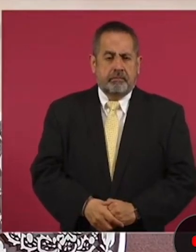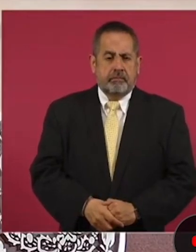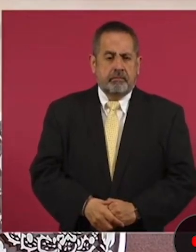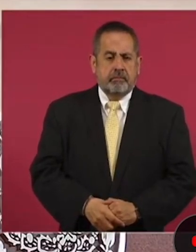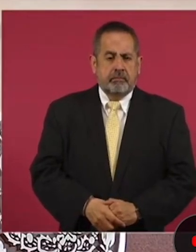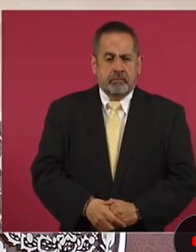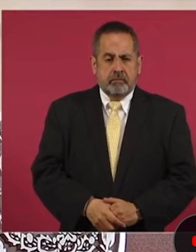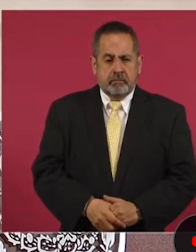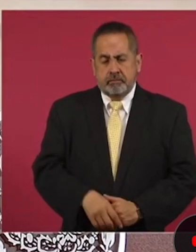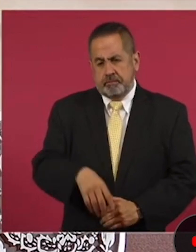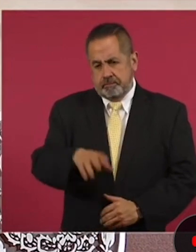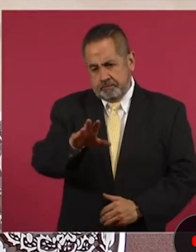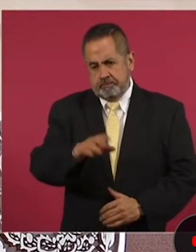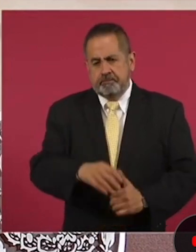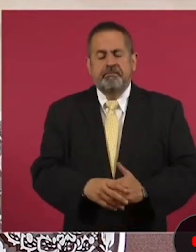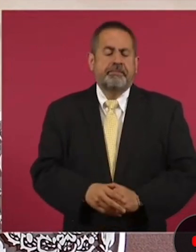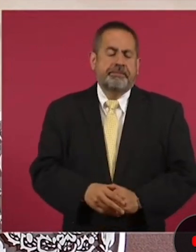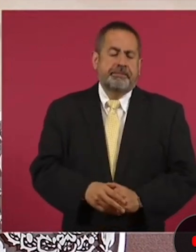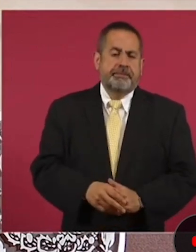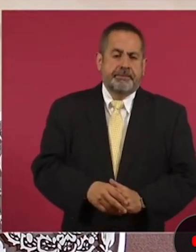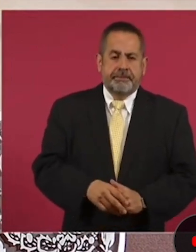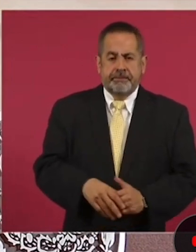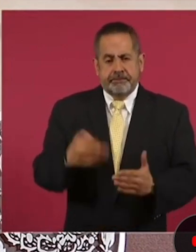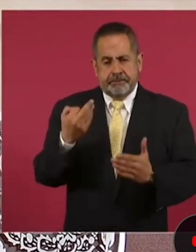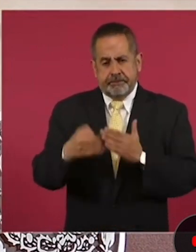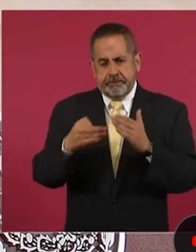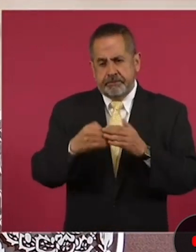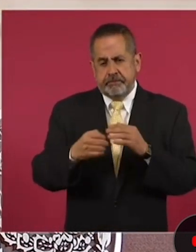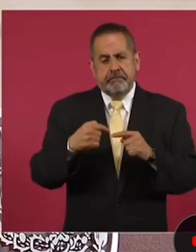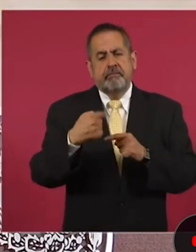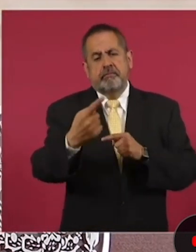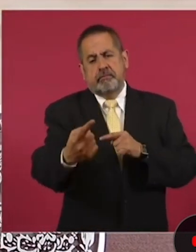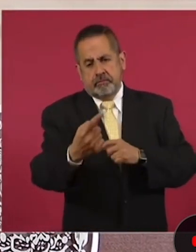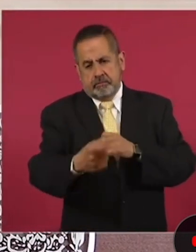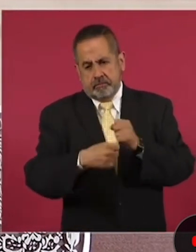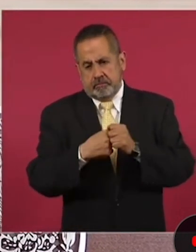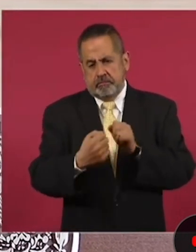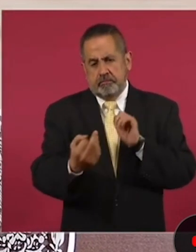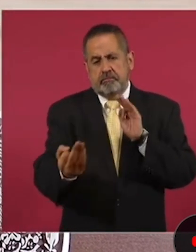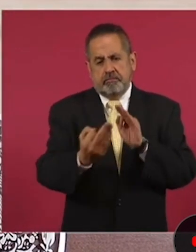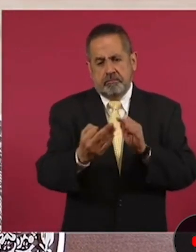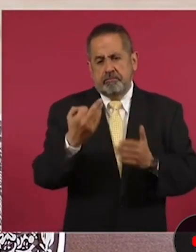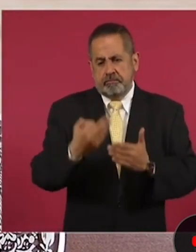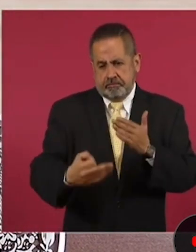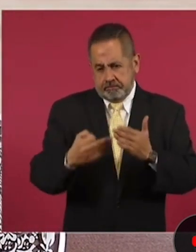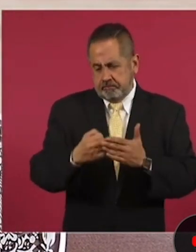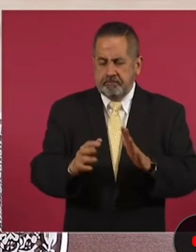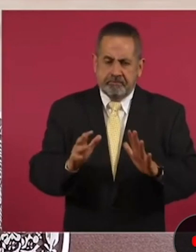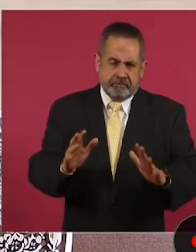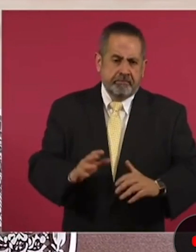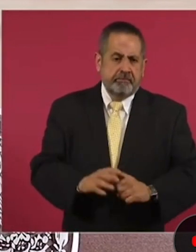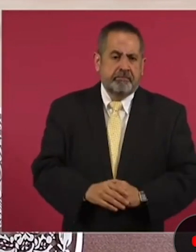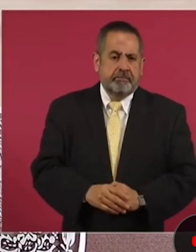todavía falta que terminemos, ya son